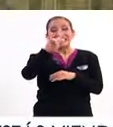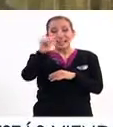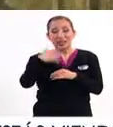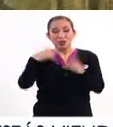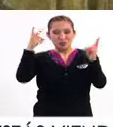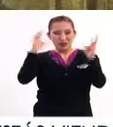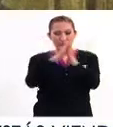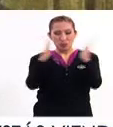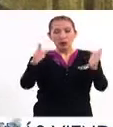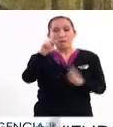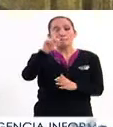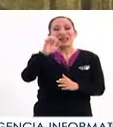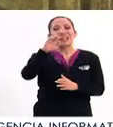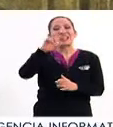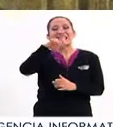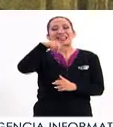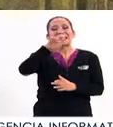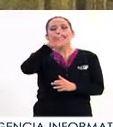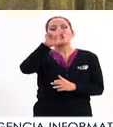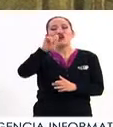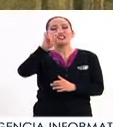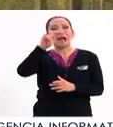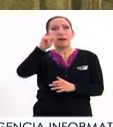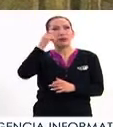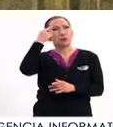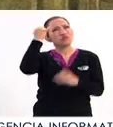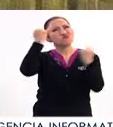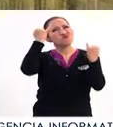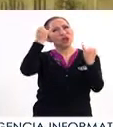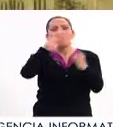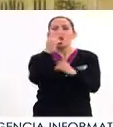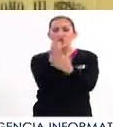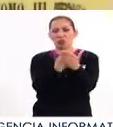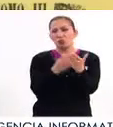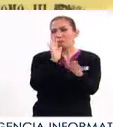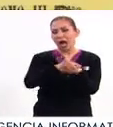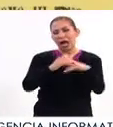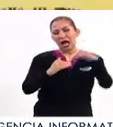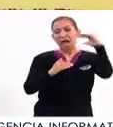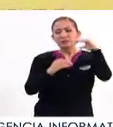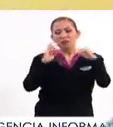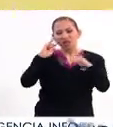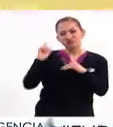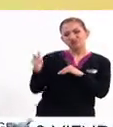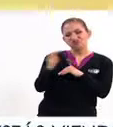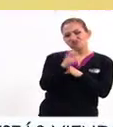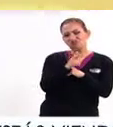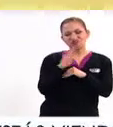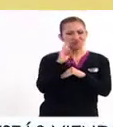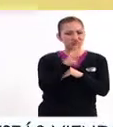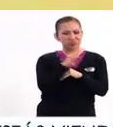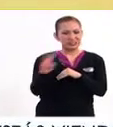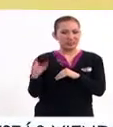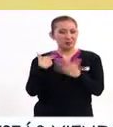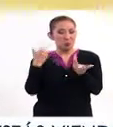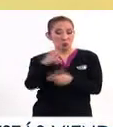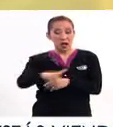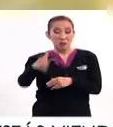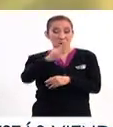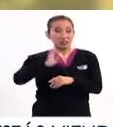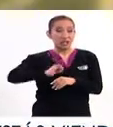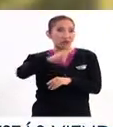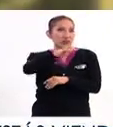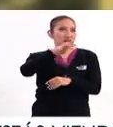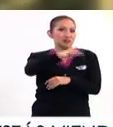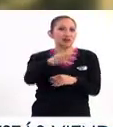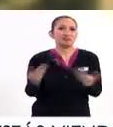Perquillo Sarmiento, él desde el principio pensó en que fuera un libro ilustrado, porque se daba cuenta como pues éramos un pueblo en el siglo